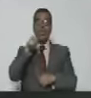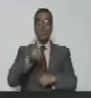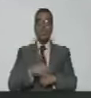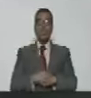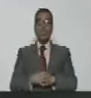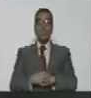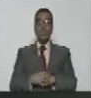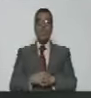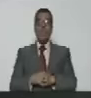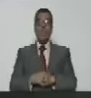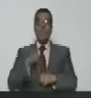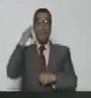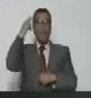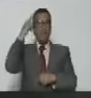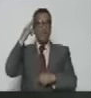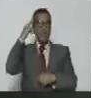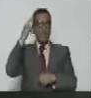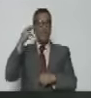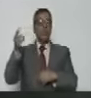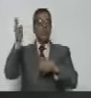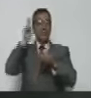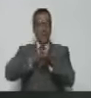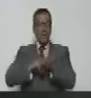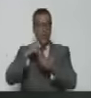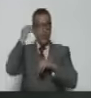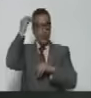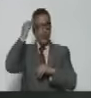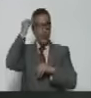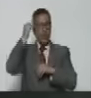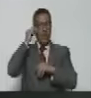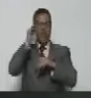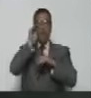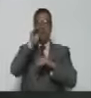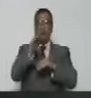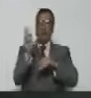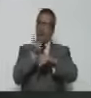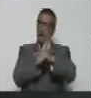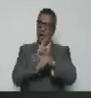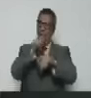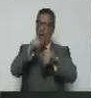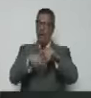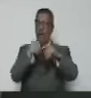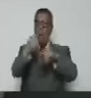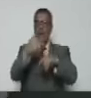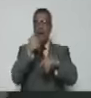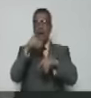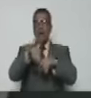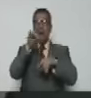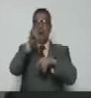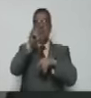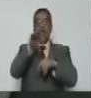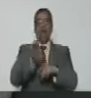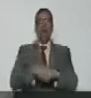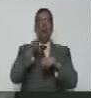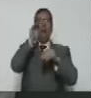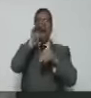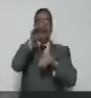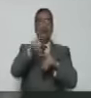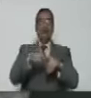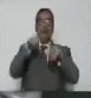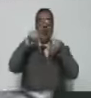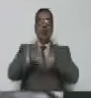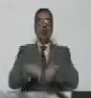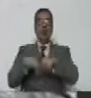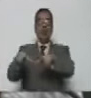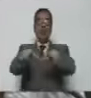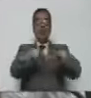a repensarnos en ese futuro próximo, en ese futuro inmediato, en el lugar donde habitamos. Y es